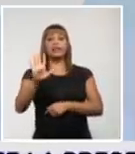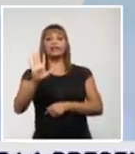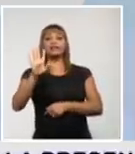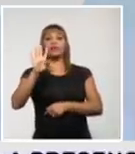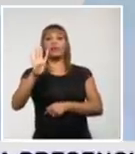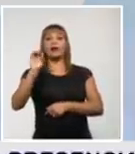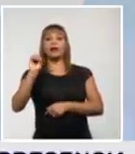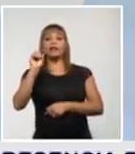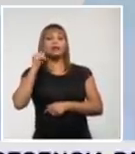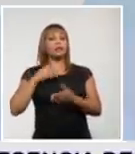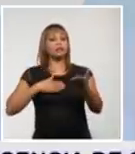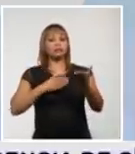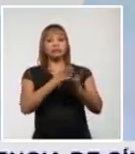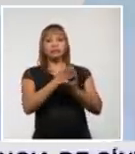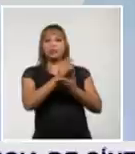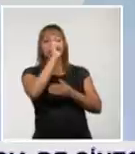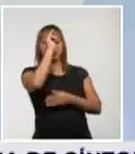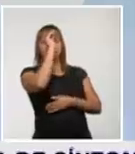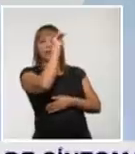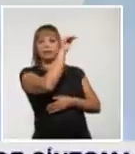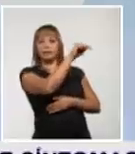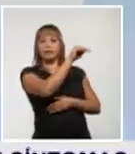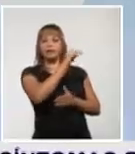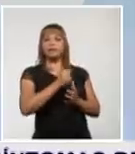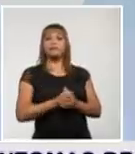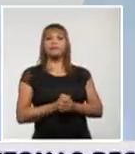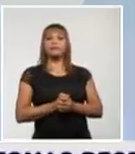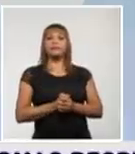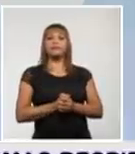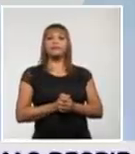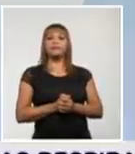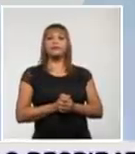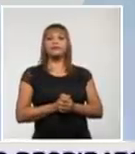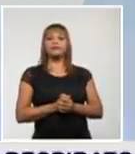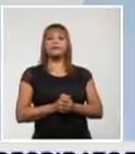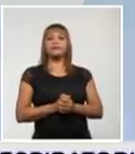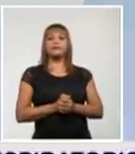540 se mantienen ingresados, se mantienen